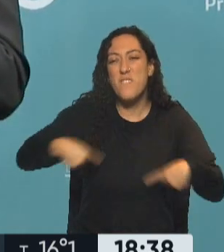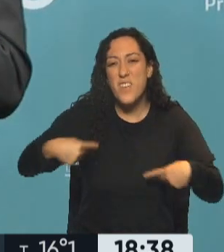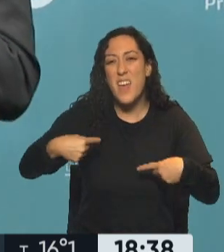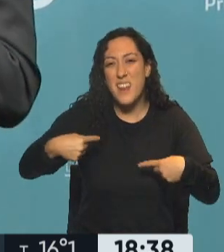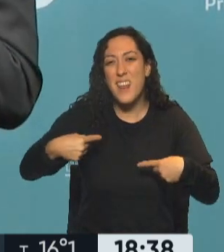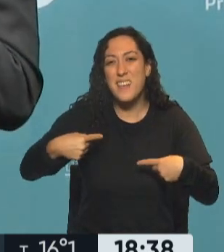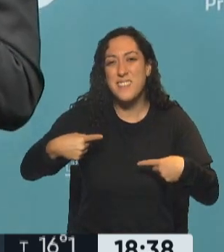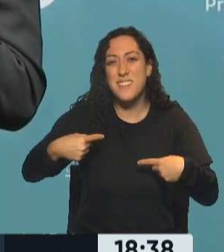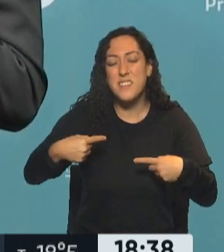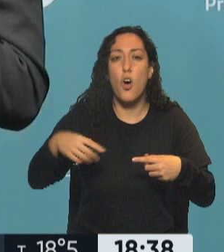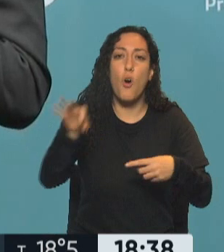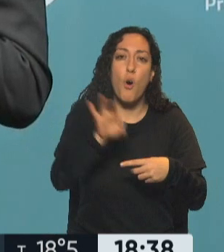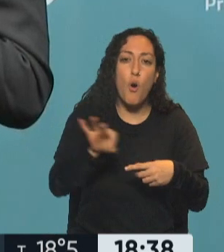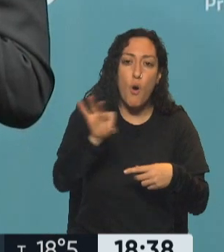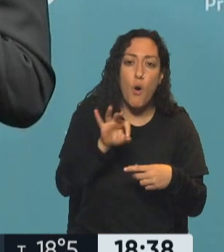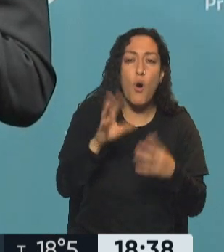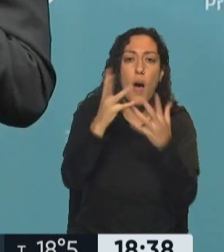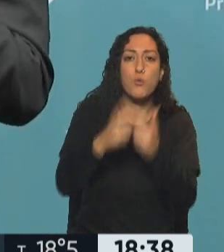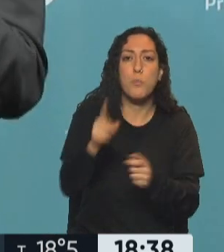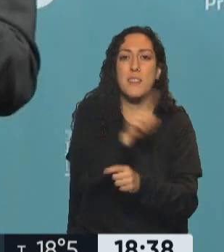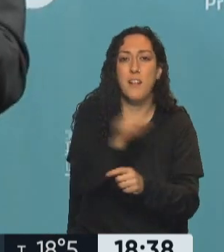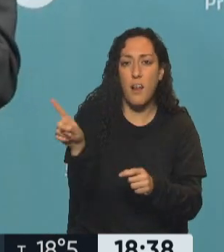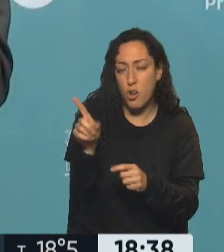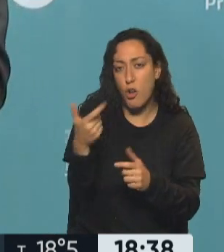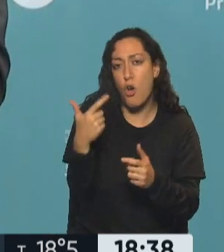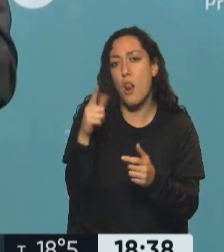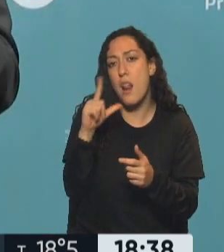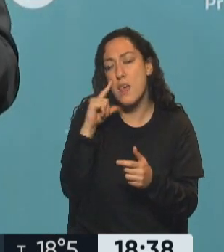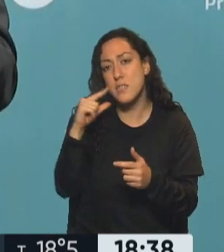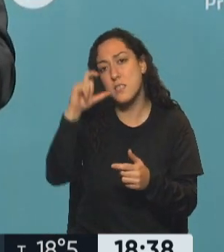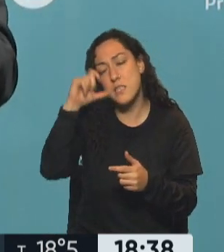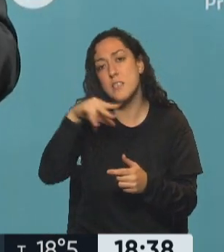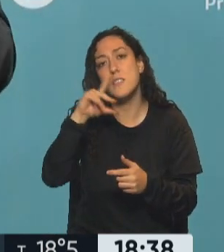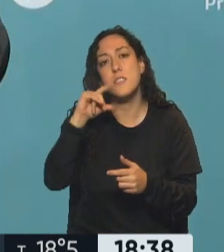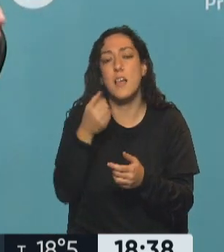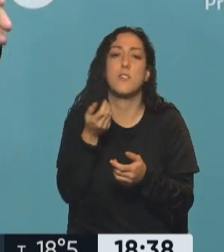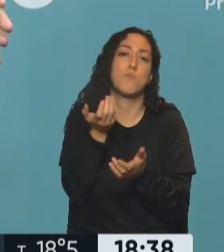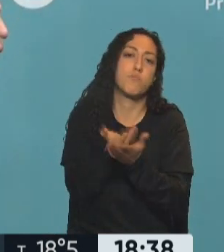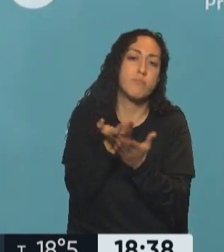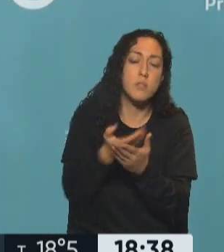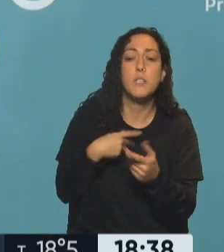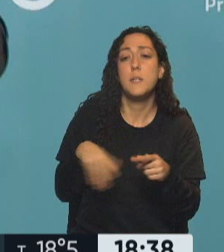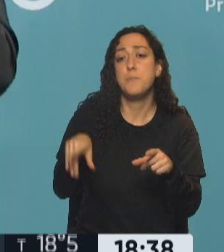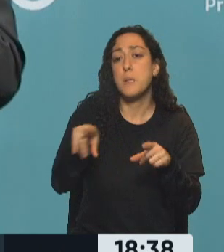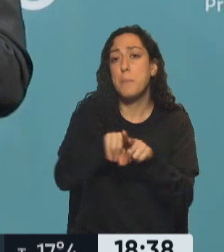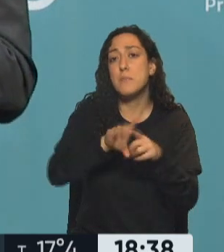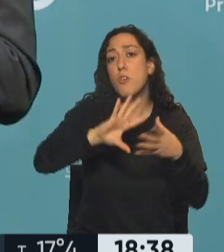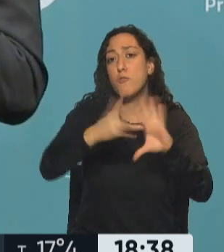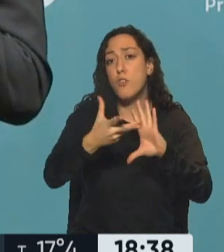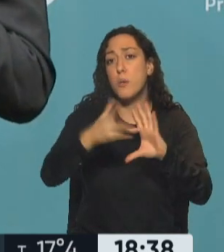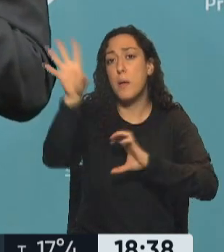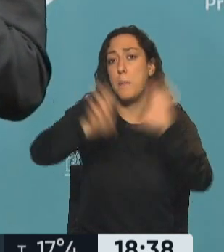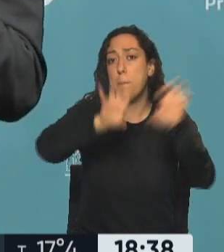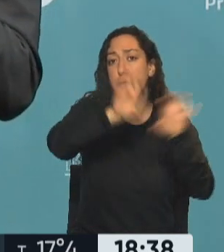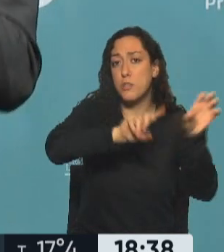que tenían licencias no automáticas, pasaron a tener el mismo esquema que tenían el resto de las